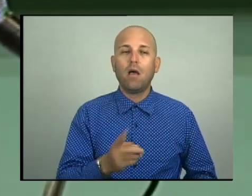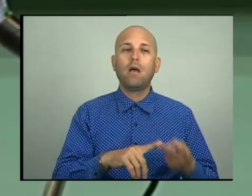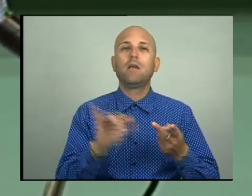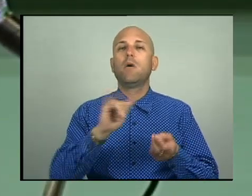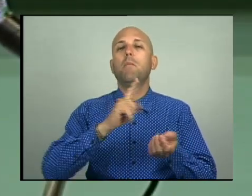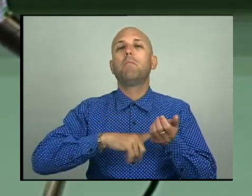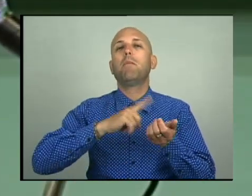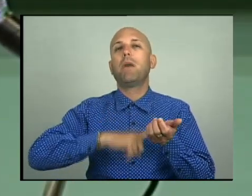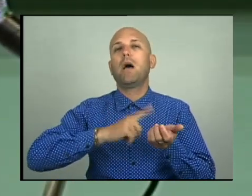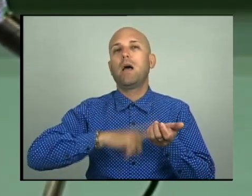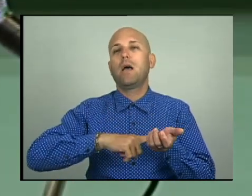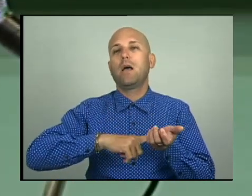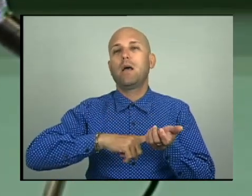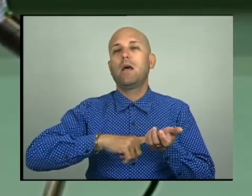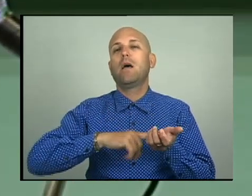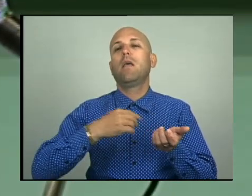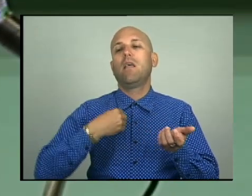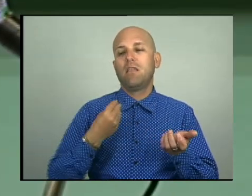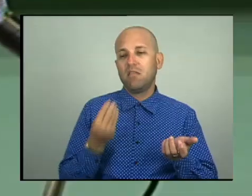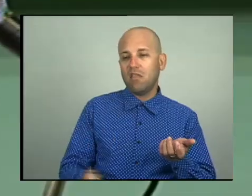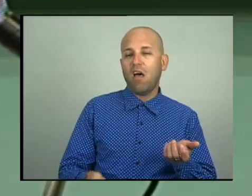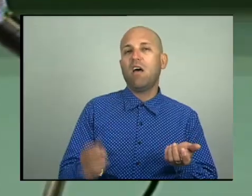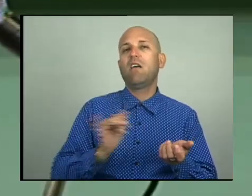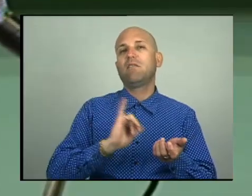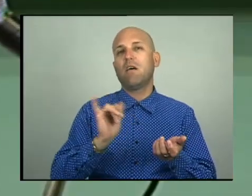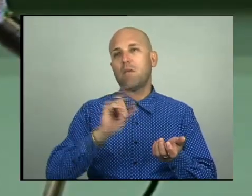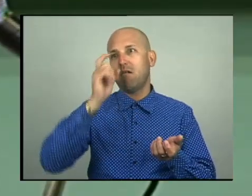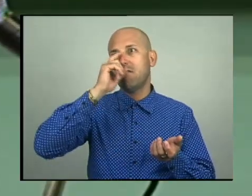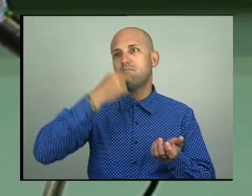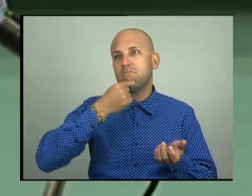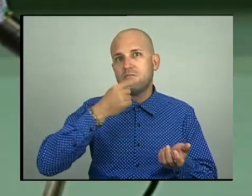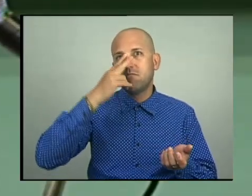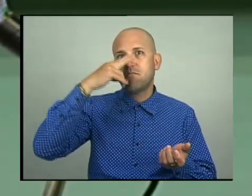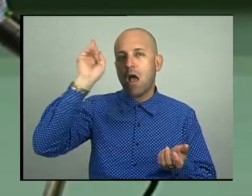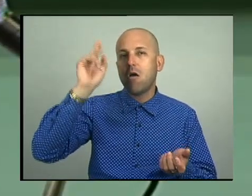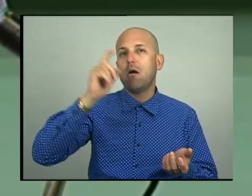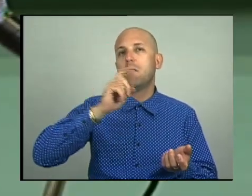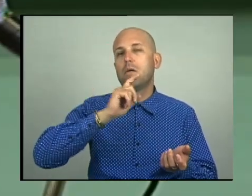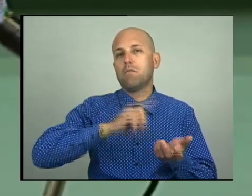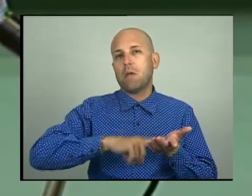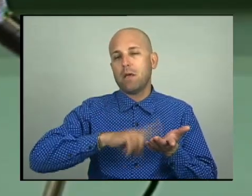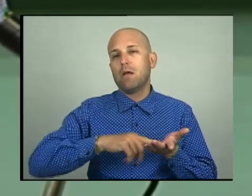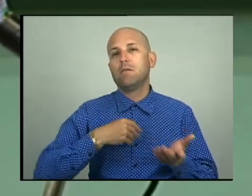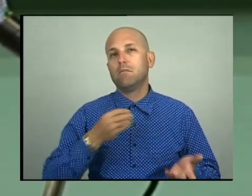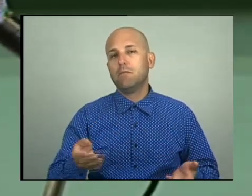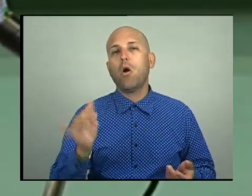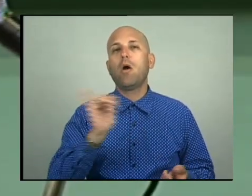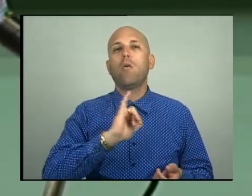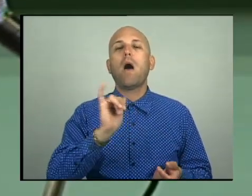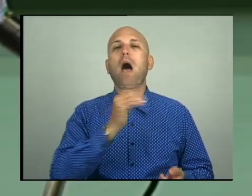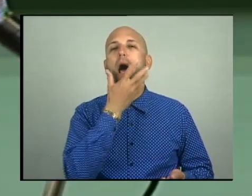en un principio no se consideraba, ya se considera, al